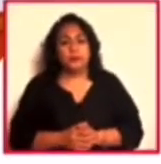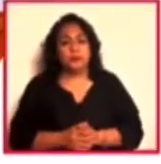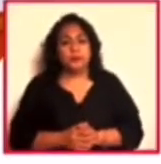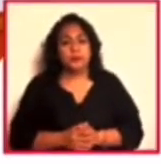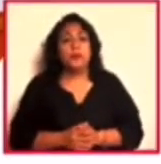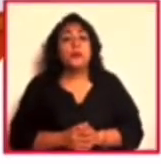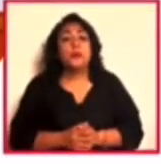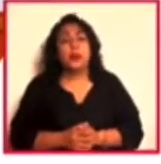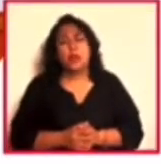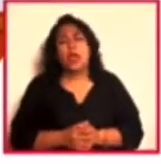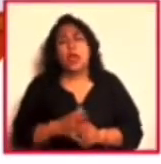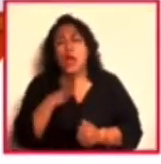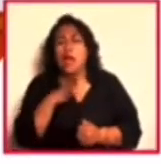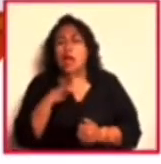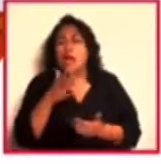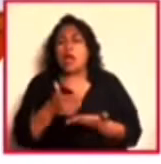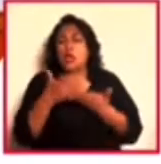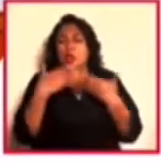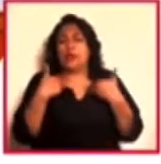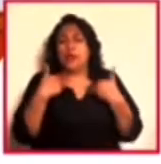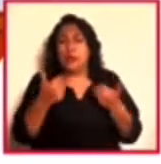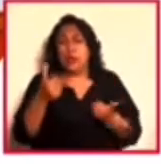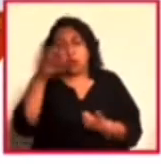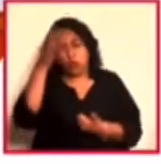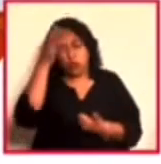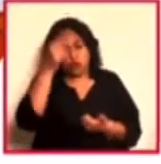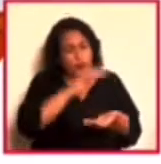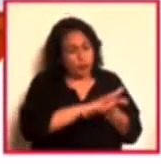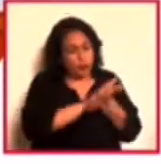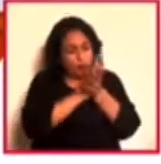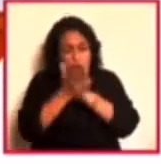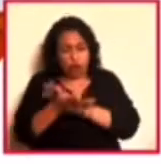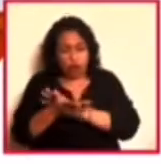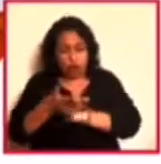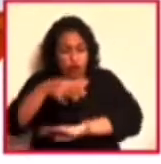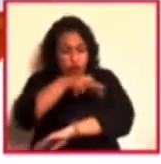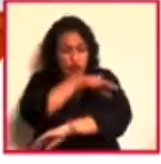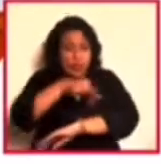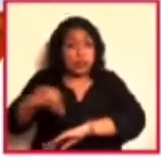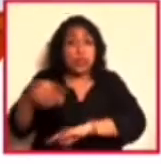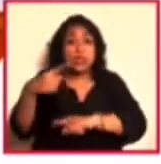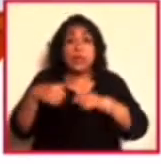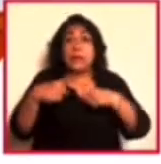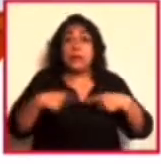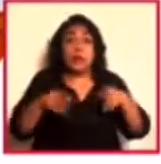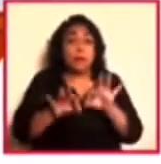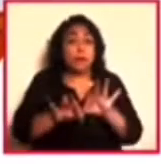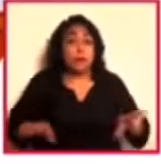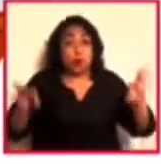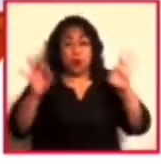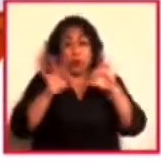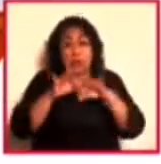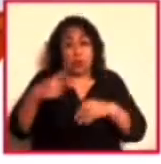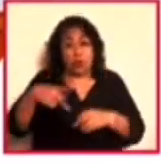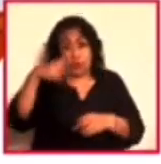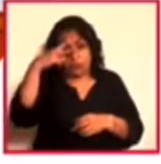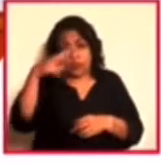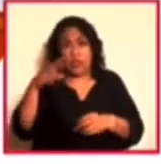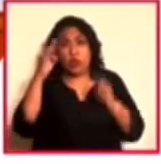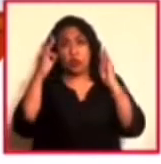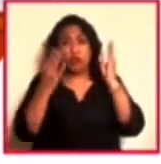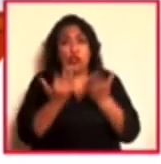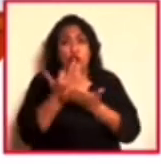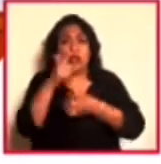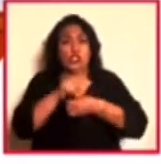como una manera de comprender la concepción y evolución arquitectónica de uno de los más célebres creadores mexicanos. El Museo Nacional de